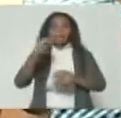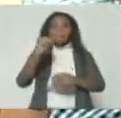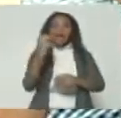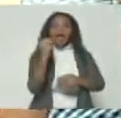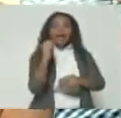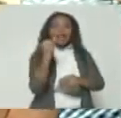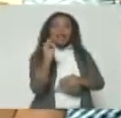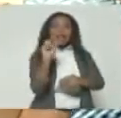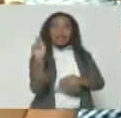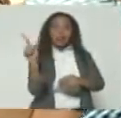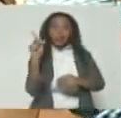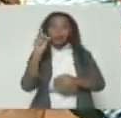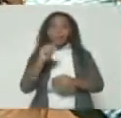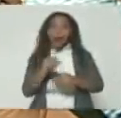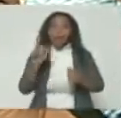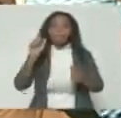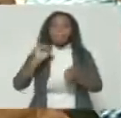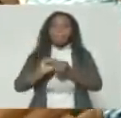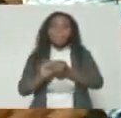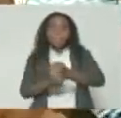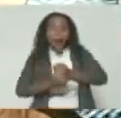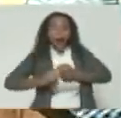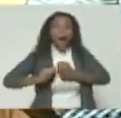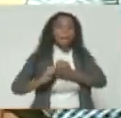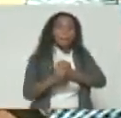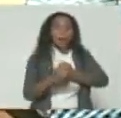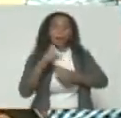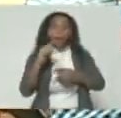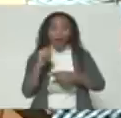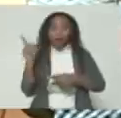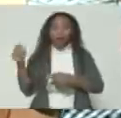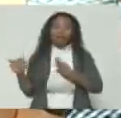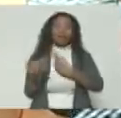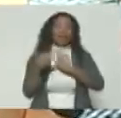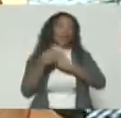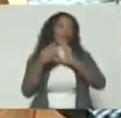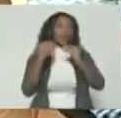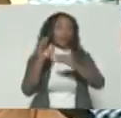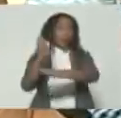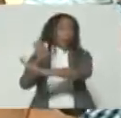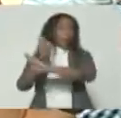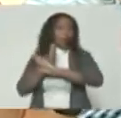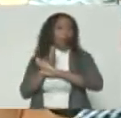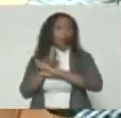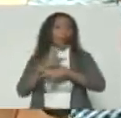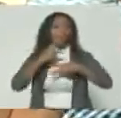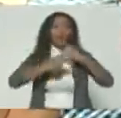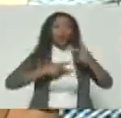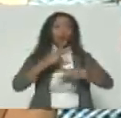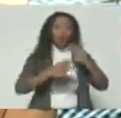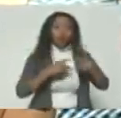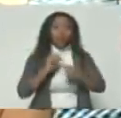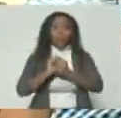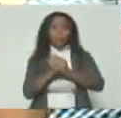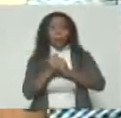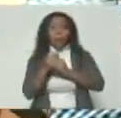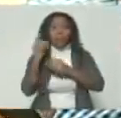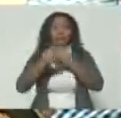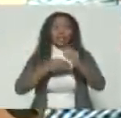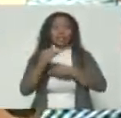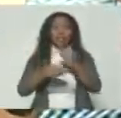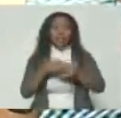papa, presidente, en los Altos Mirandinos, que se había perdido, se había visto muy afectada por el bloqueo. Los productores de papa de Altos Mirandinos producían con